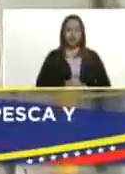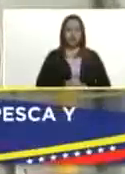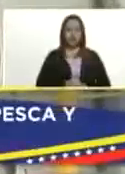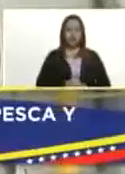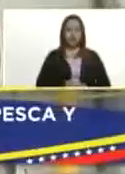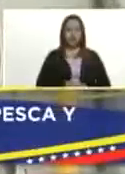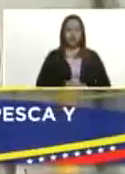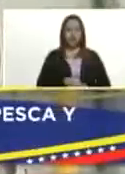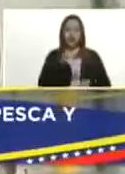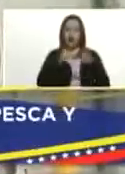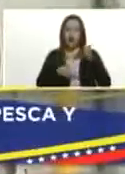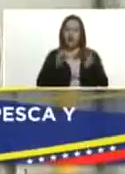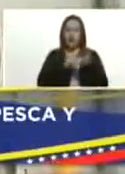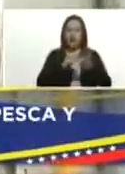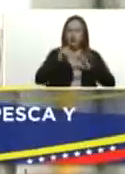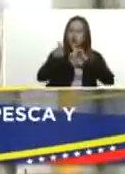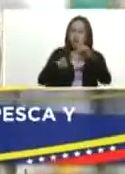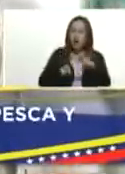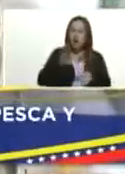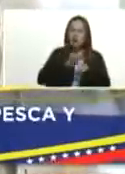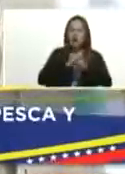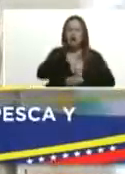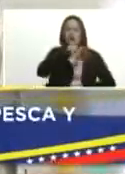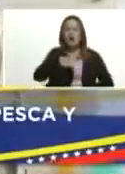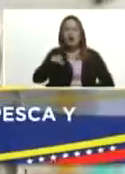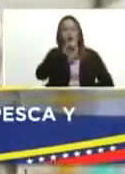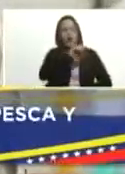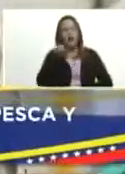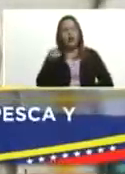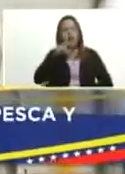Muchas veces pregunta, ¿por qué la gente en Oriente habla tan rápido?